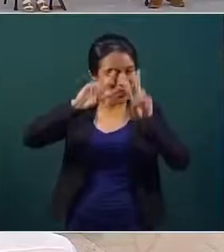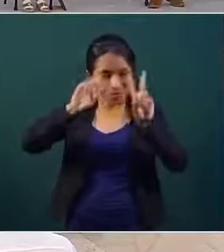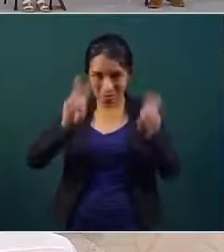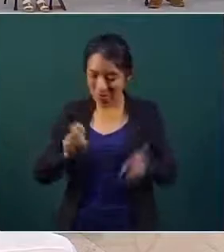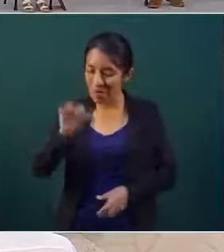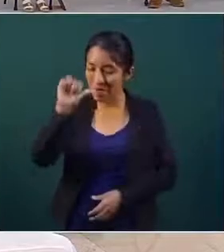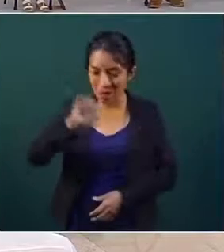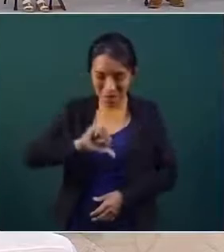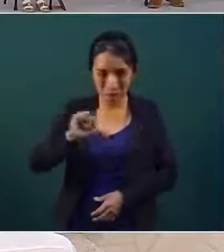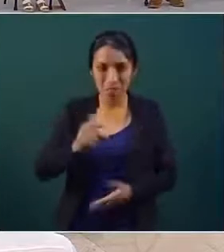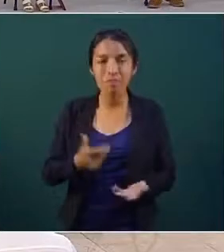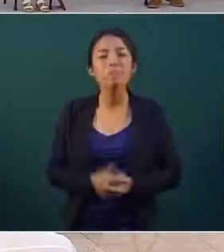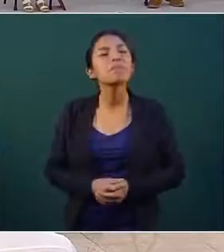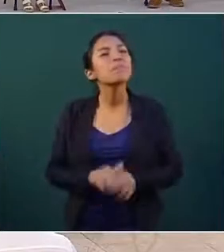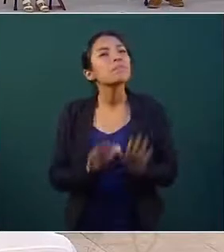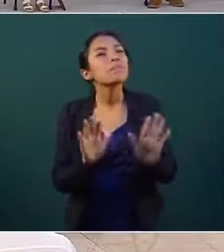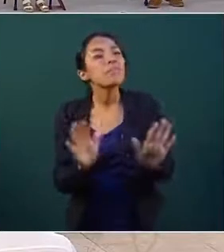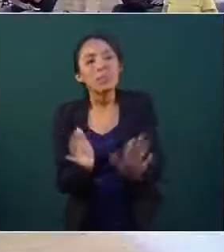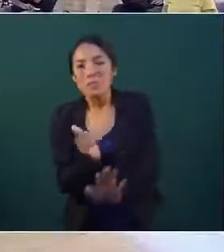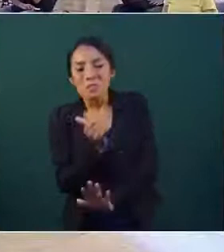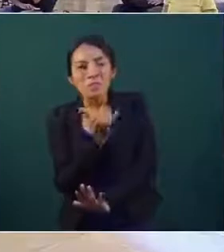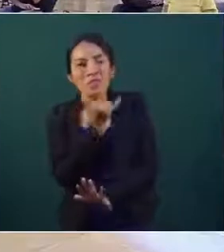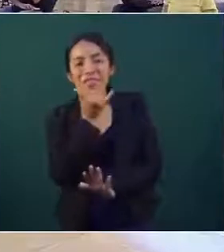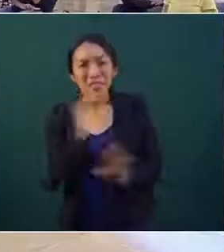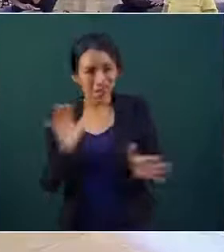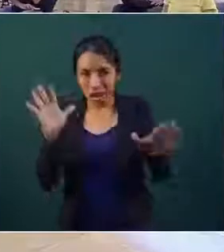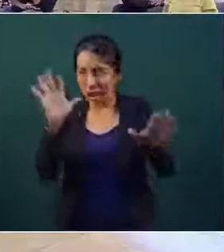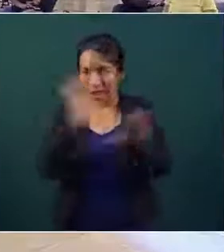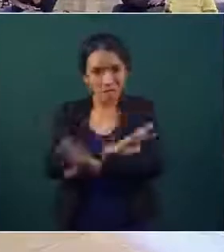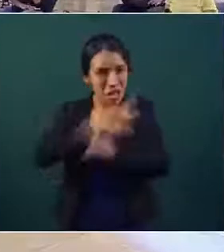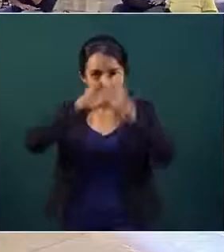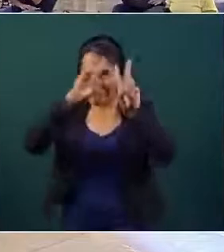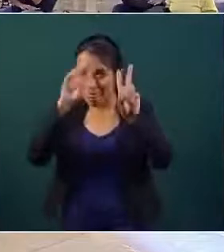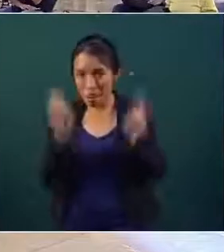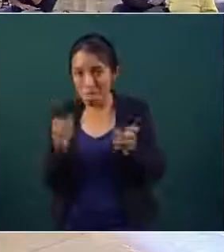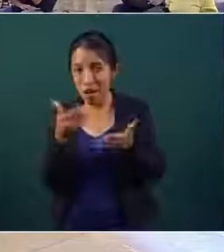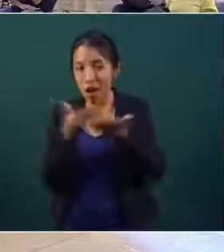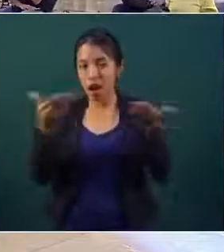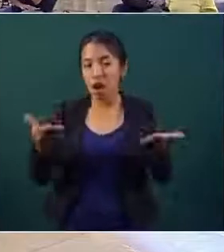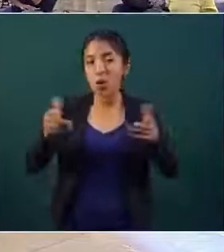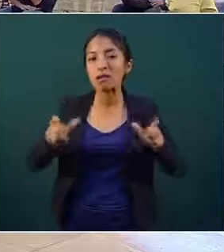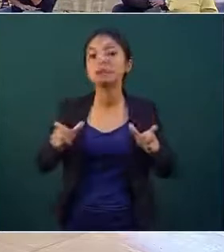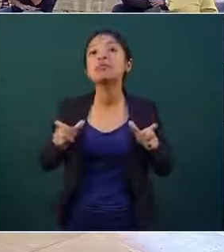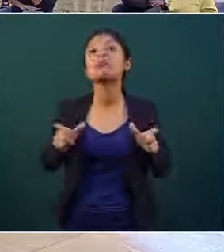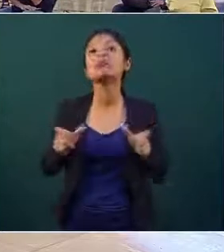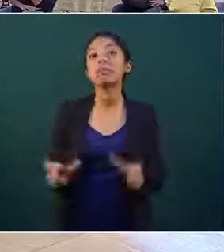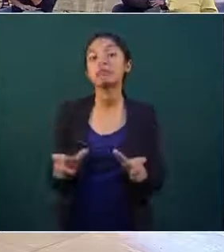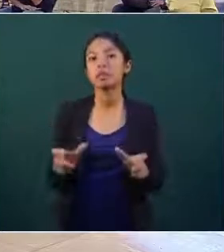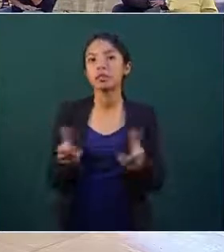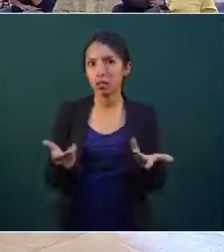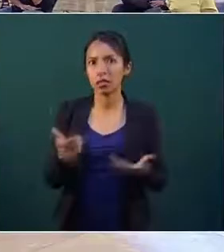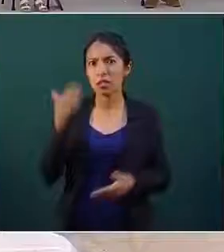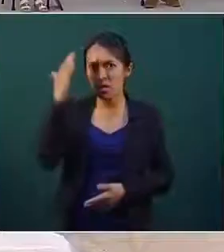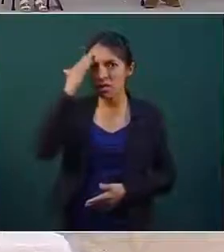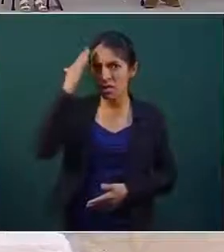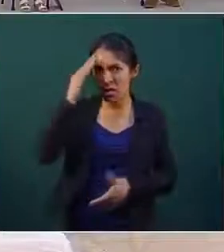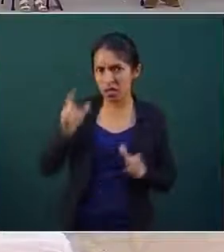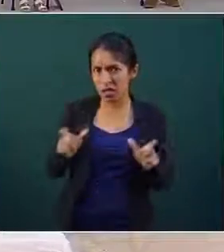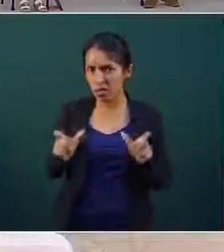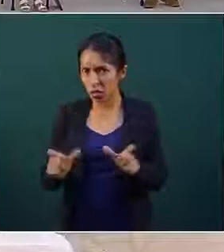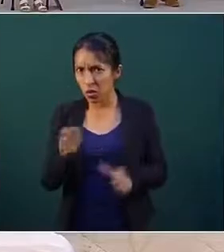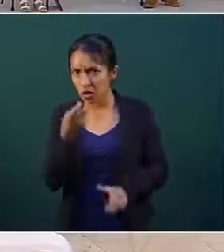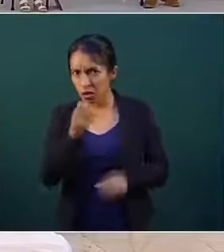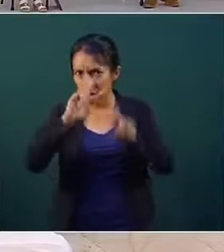tema. Oiga, presidente, déjeme cambiar radicalmente de tema en lo que tiene que ver con seguridad. El Gabinete de Seguridad trató el tema de